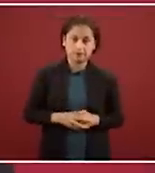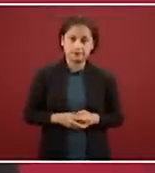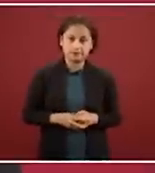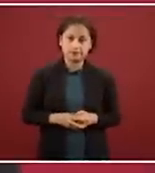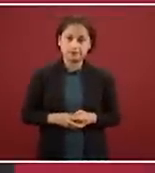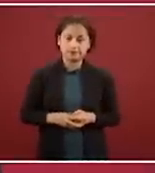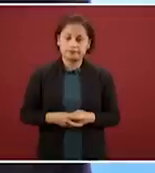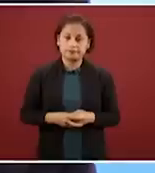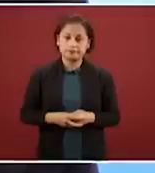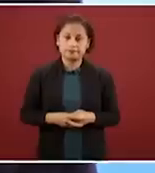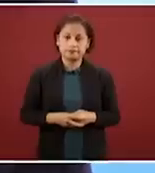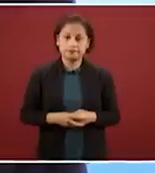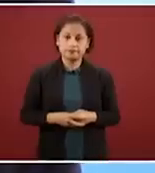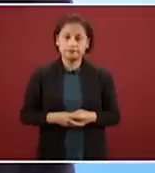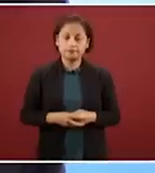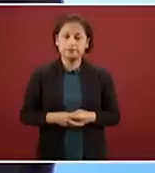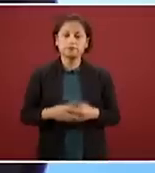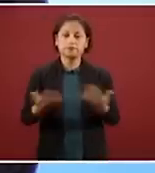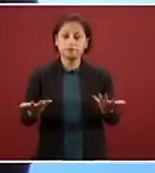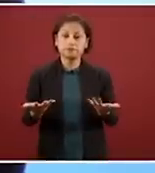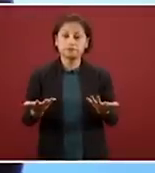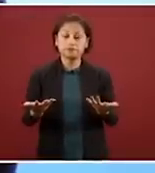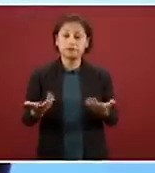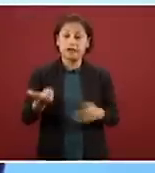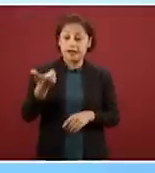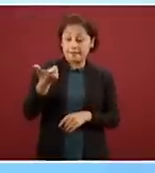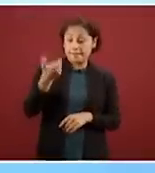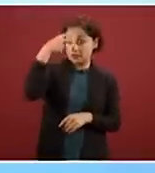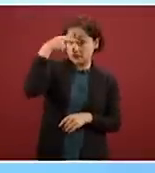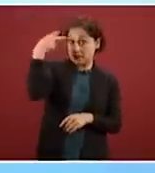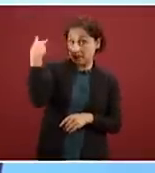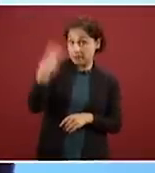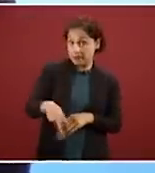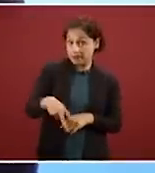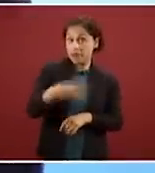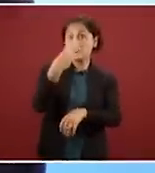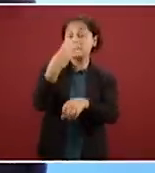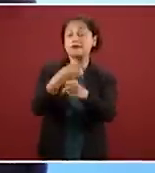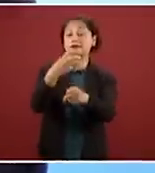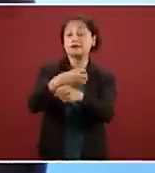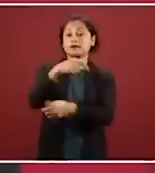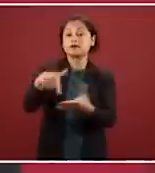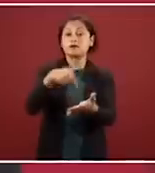Fue la segunda, tercera moneda que más se fortaleció